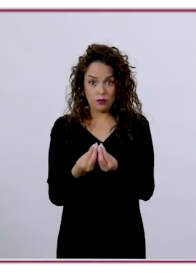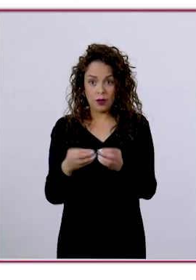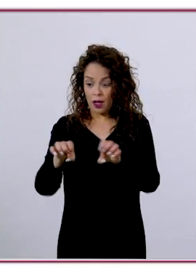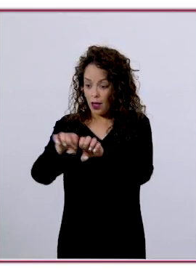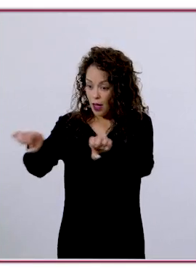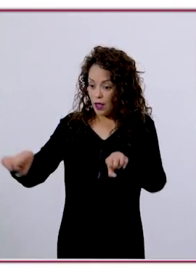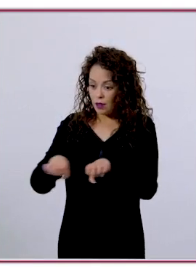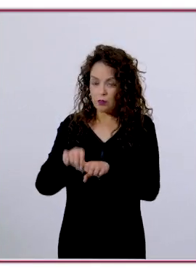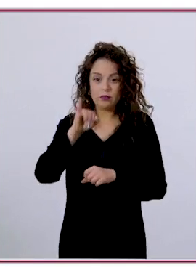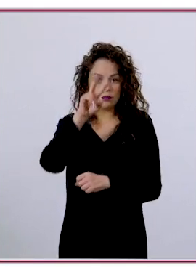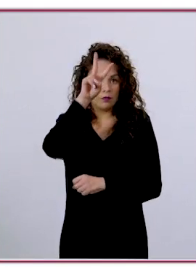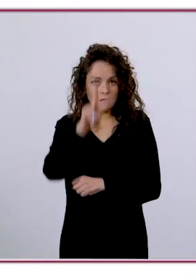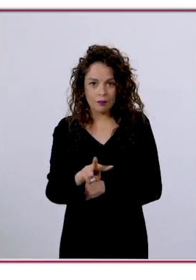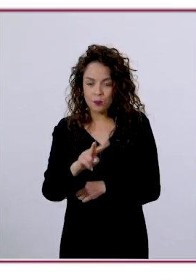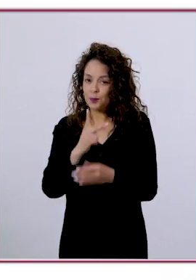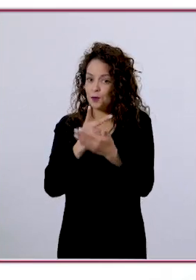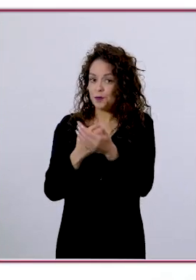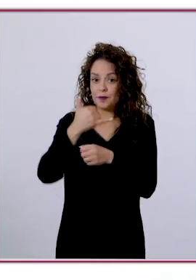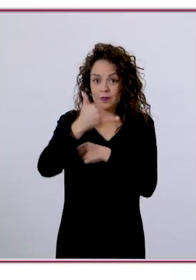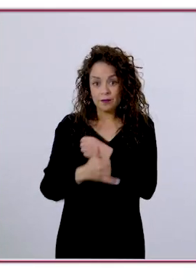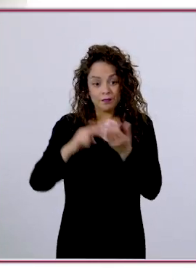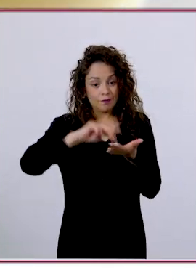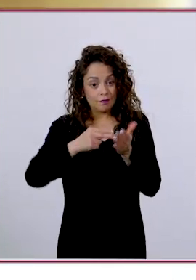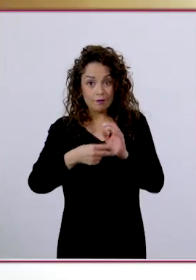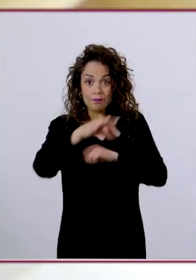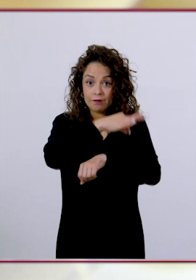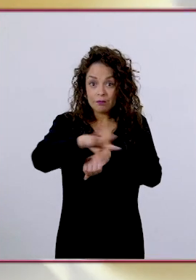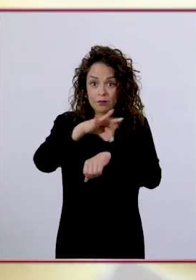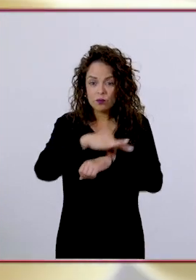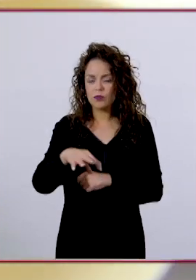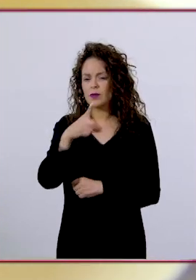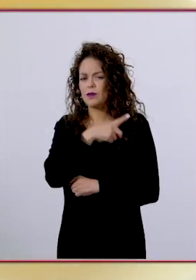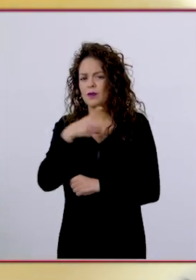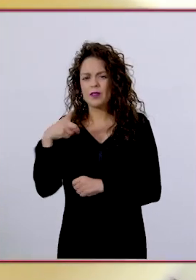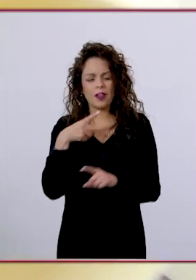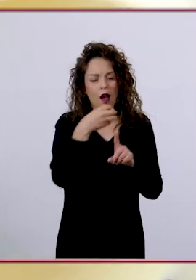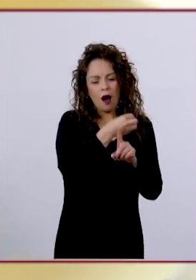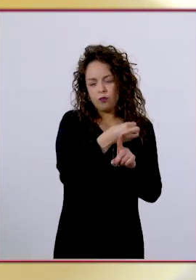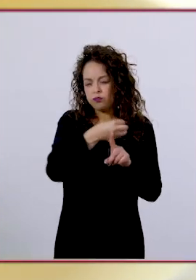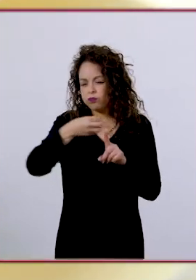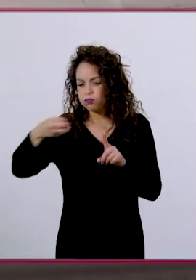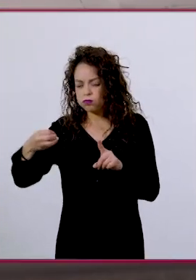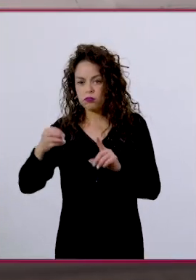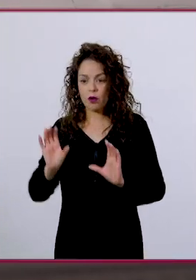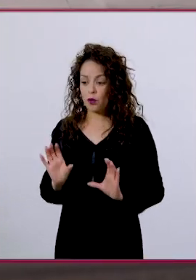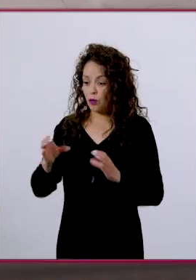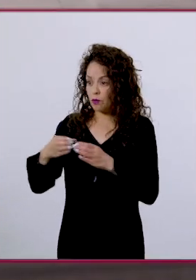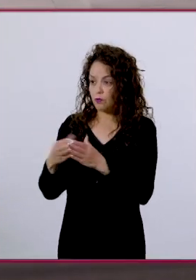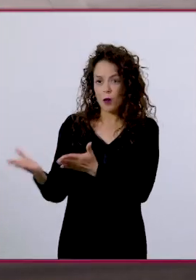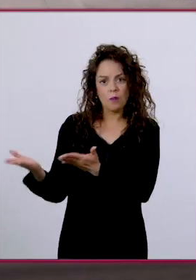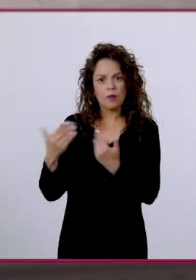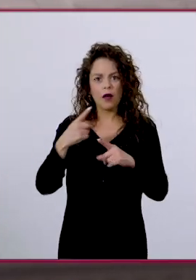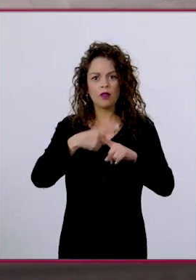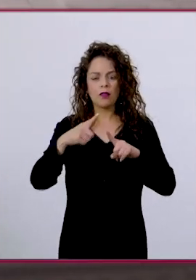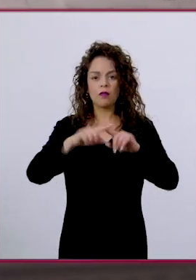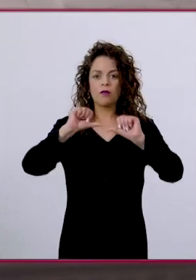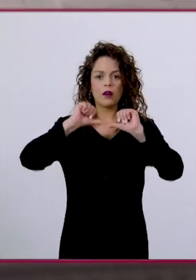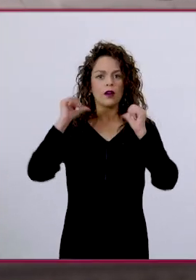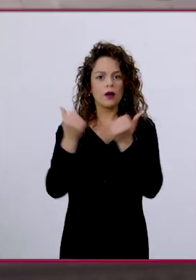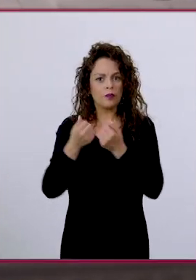Todo proyecto de arquitectura es interdisciplinario, porque convoca a especialistas de distintas áreas